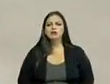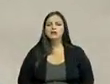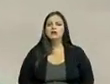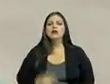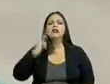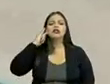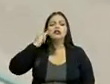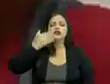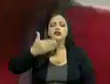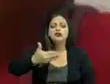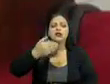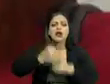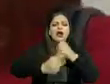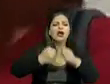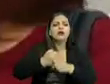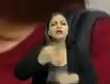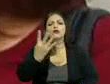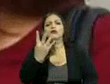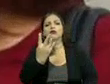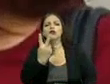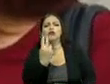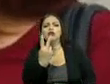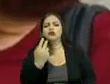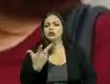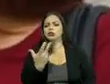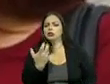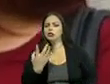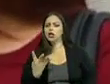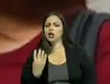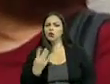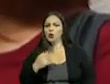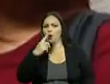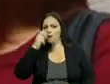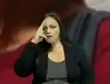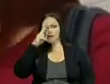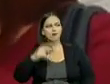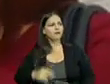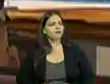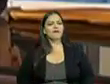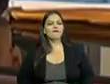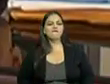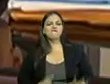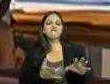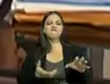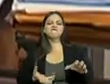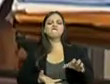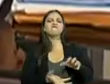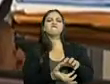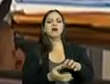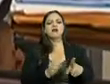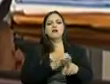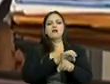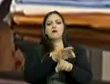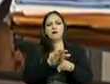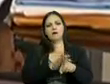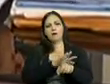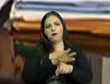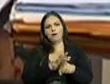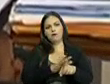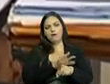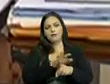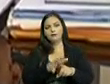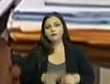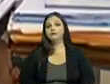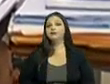12, de 13, de 14. Cuando se bajan, van agarrando, van rozando. Por otro lado, Leopoldo Falqués,